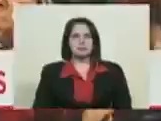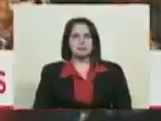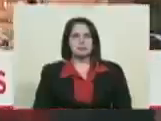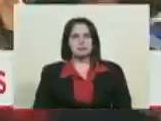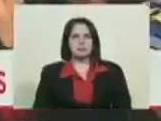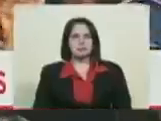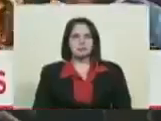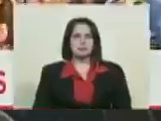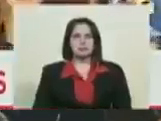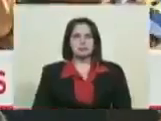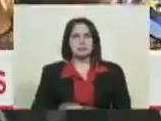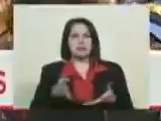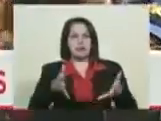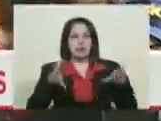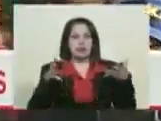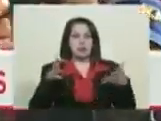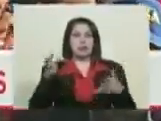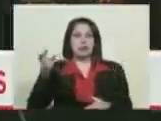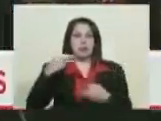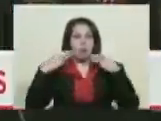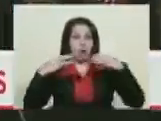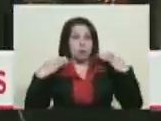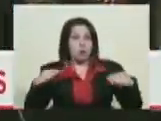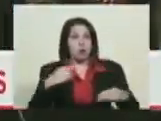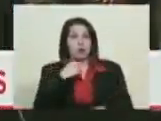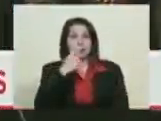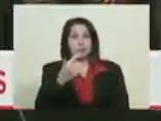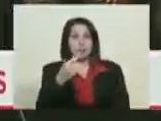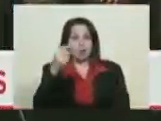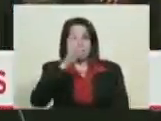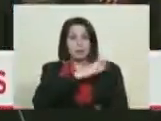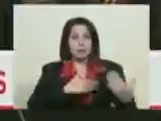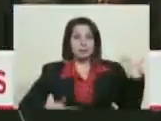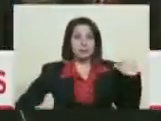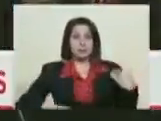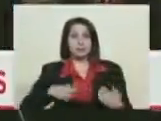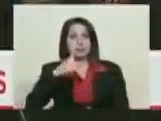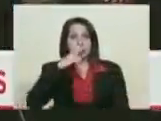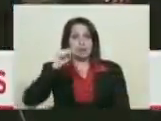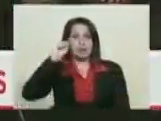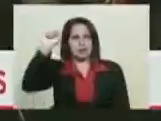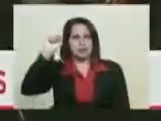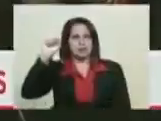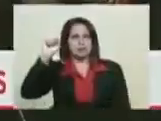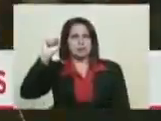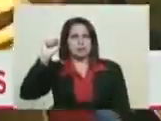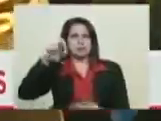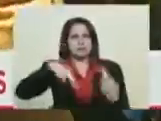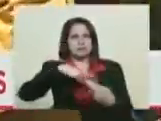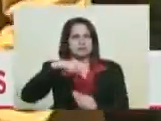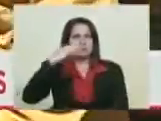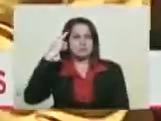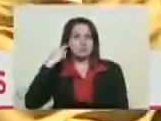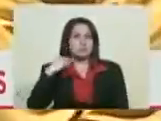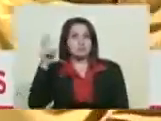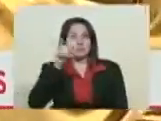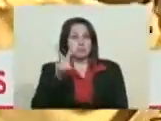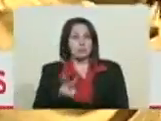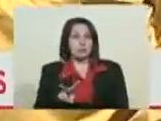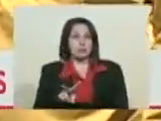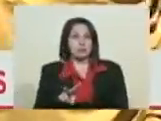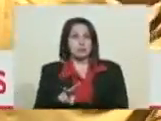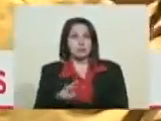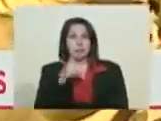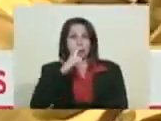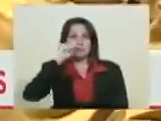¡Victoria popular! Así ha sido calificada por el presidente de la República Bolivariana de Venezuela, Nicolás Maduro